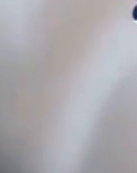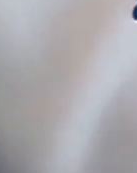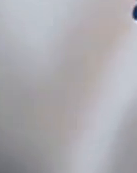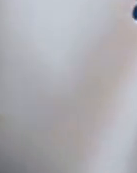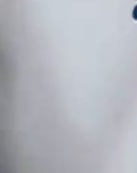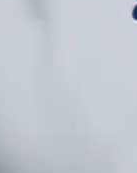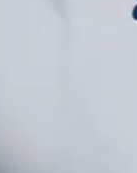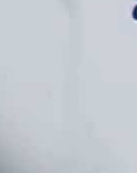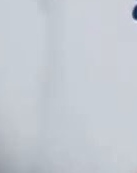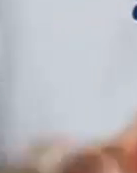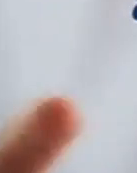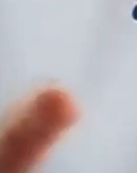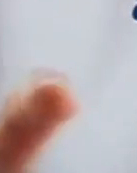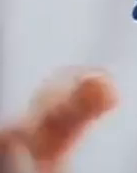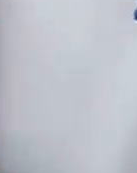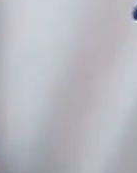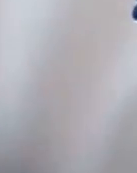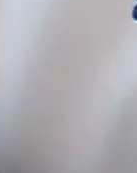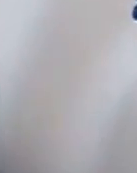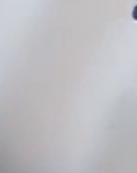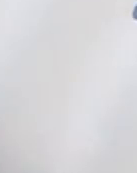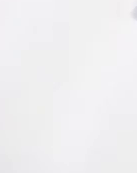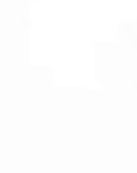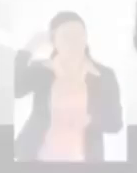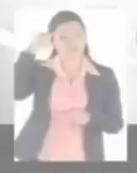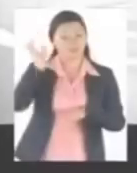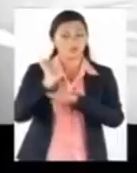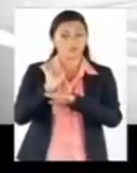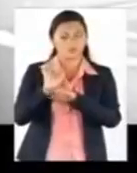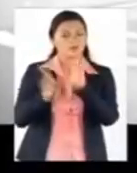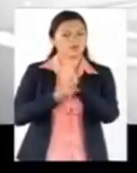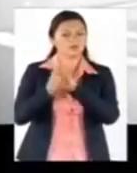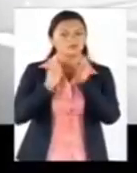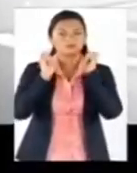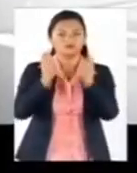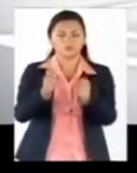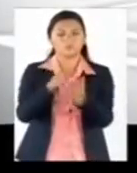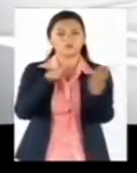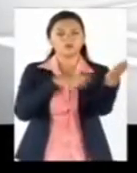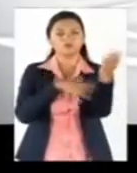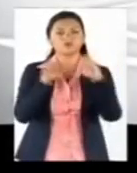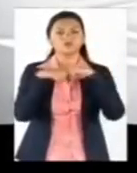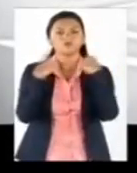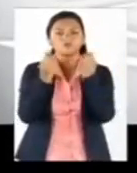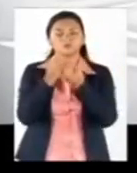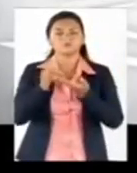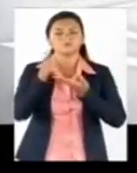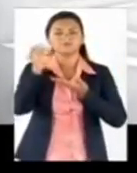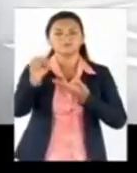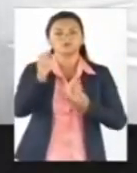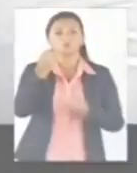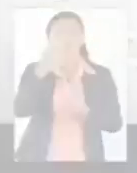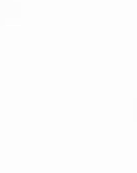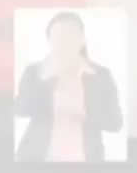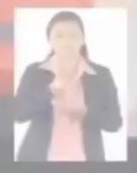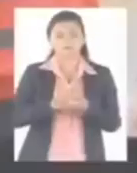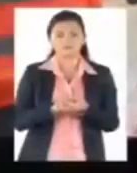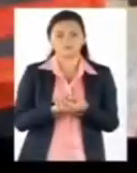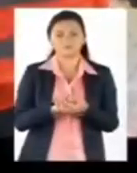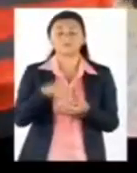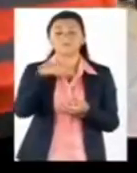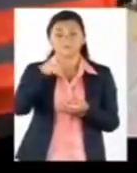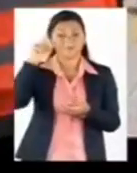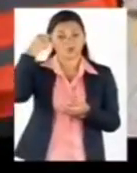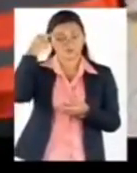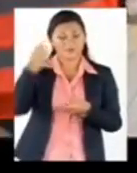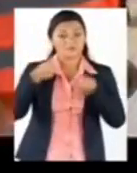Informe semanal del gobierno a sus mandantes. Gobierno ecuatoriano desarrolla proyectos sociales en Sucumbíos. El